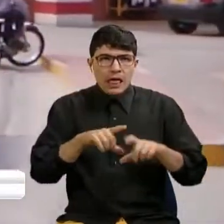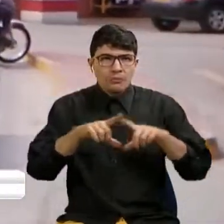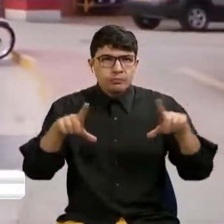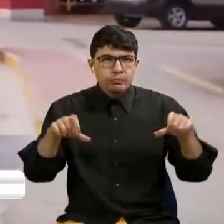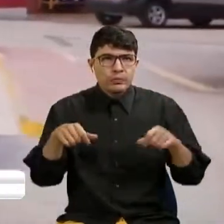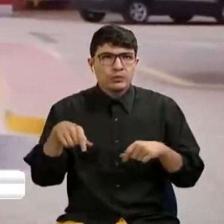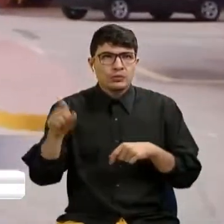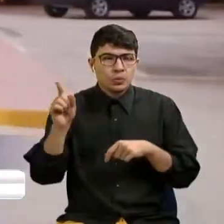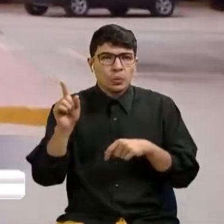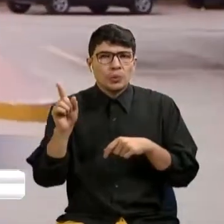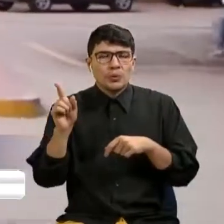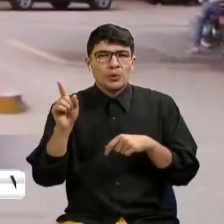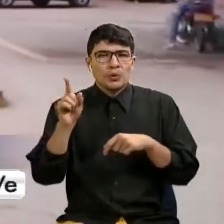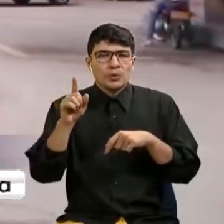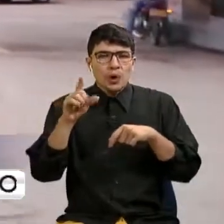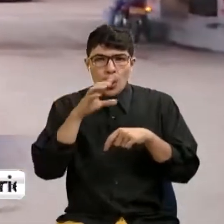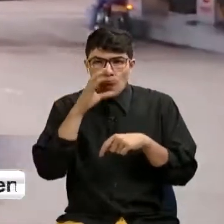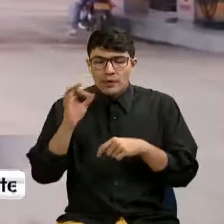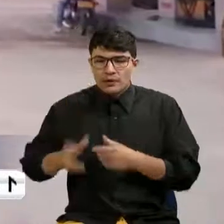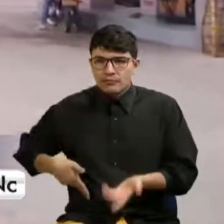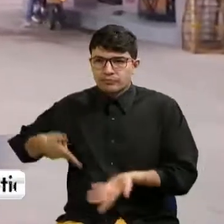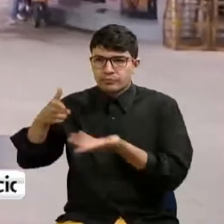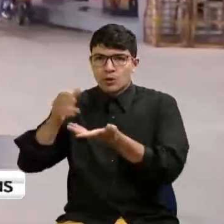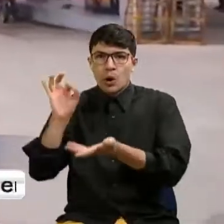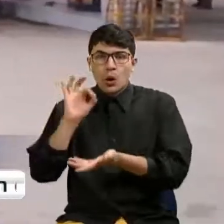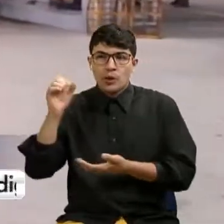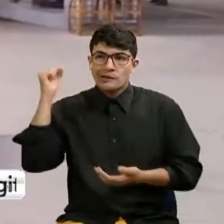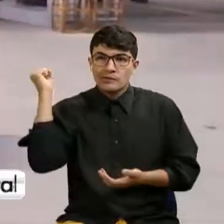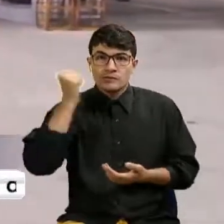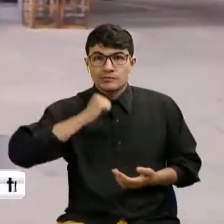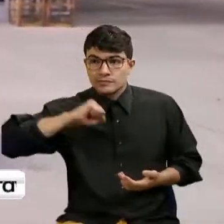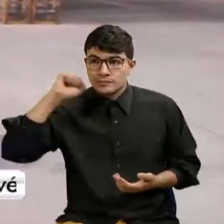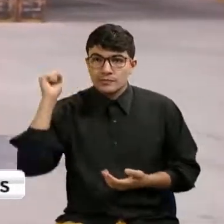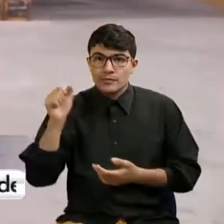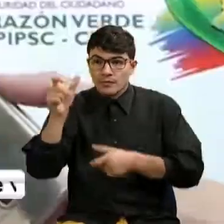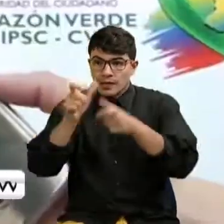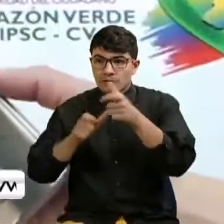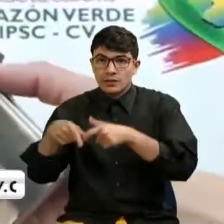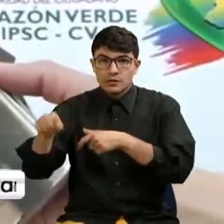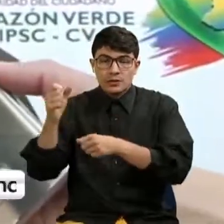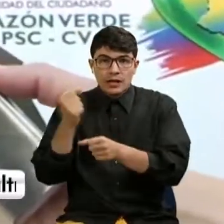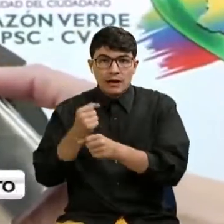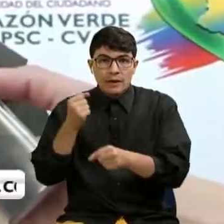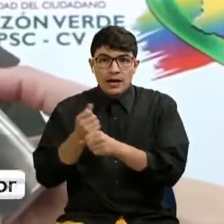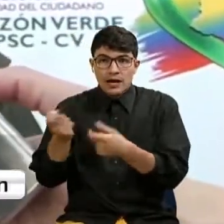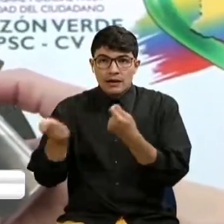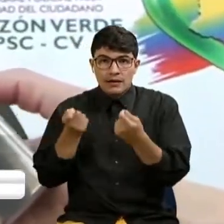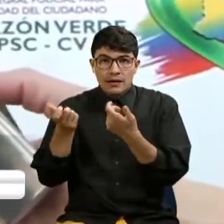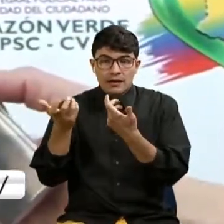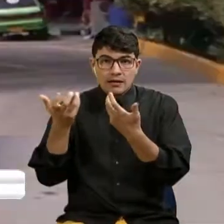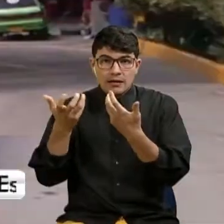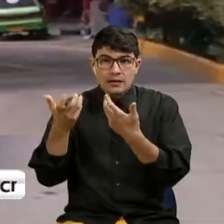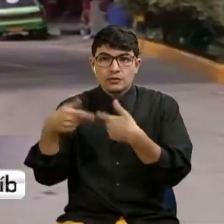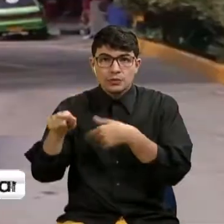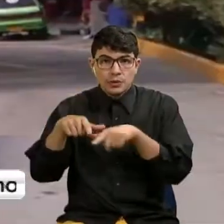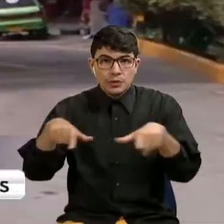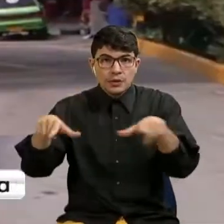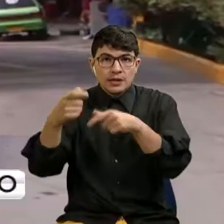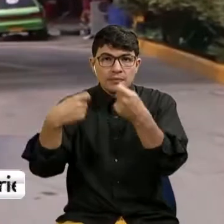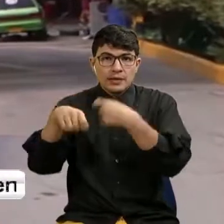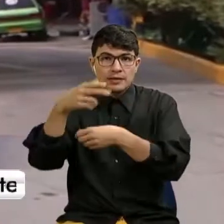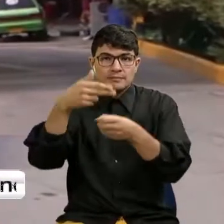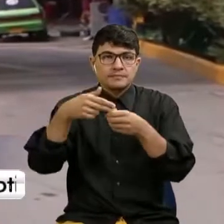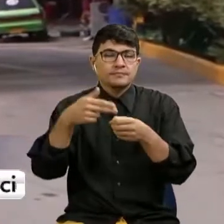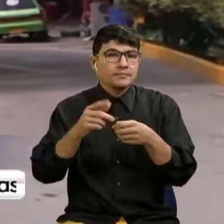sujetos me dividan ya sea con arma de fuego con arma blanca a los a los ciudadanos a los administradores de estos establecimientos según las